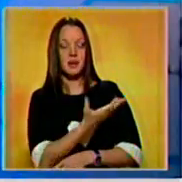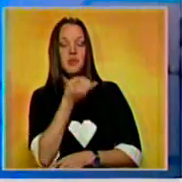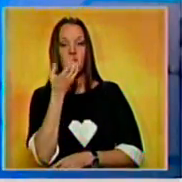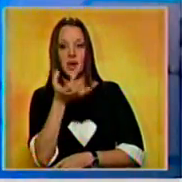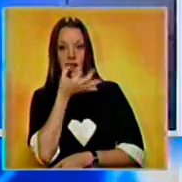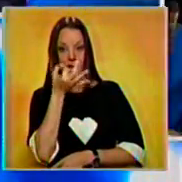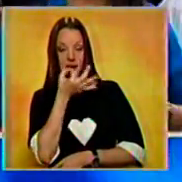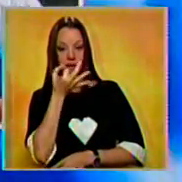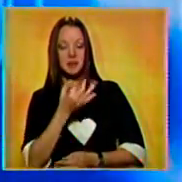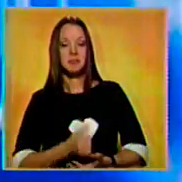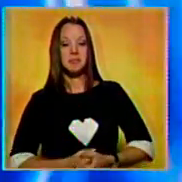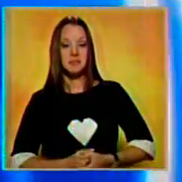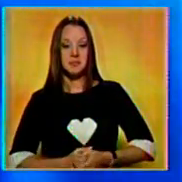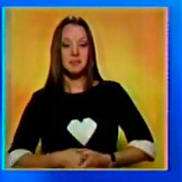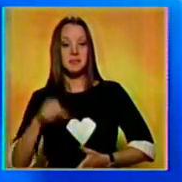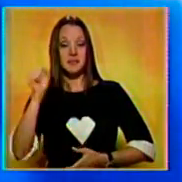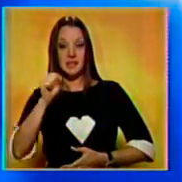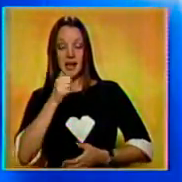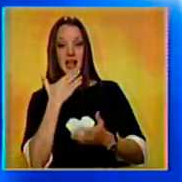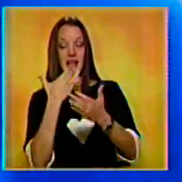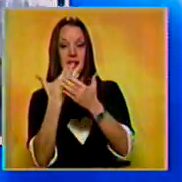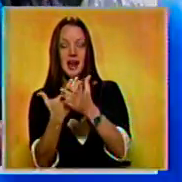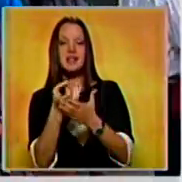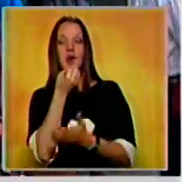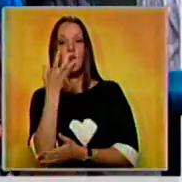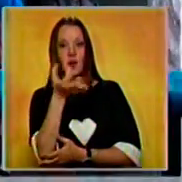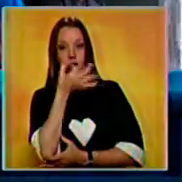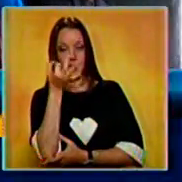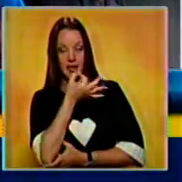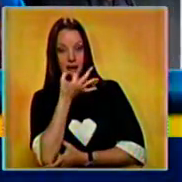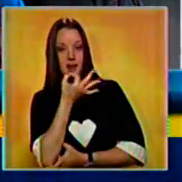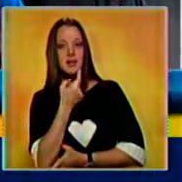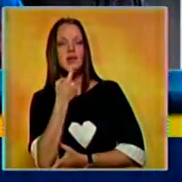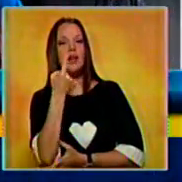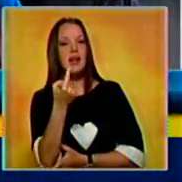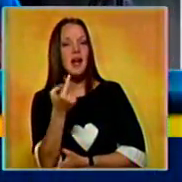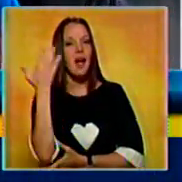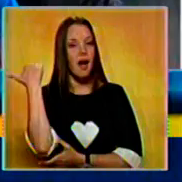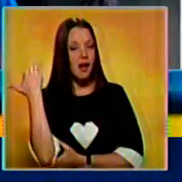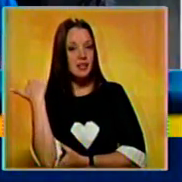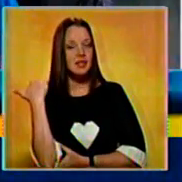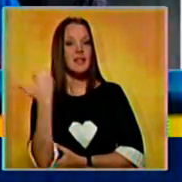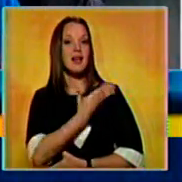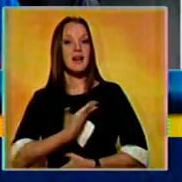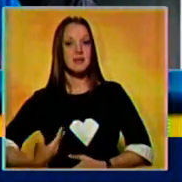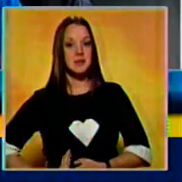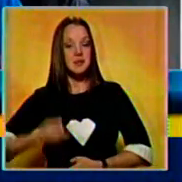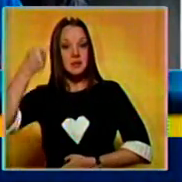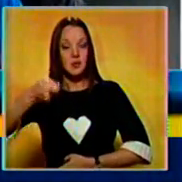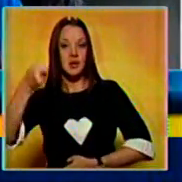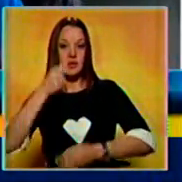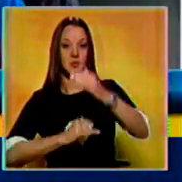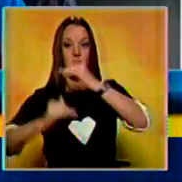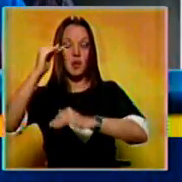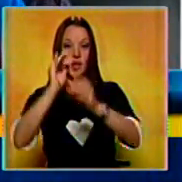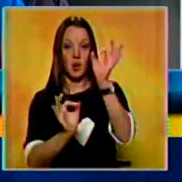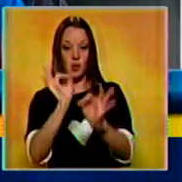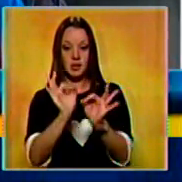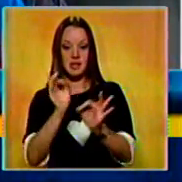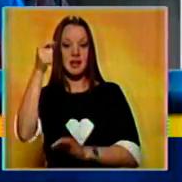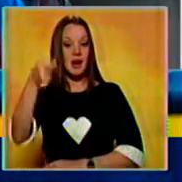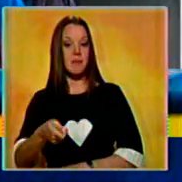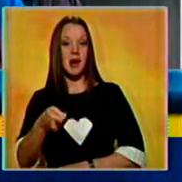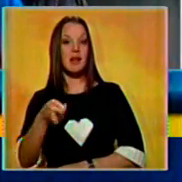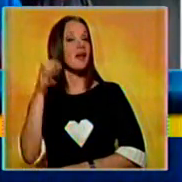buenas tardes. Sí, así es, gracias. Muy buenas tardes. Tal y como se hizo con la presidenta del Tribunal Supremo de Justicia, magistrada